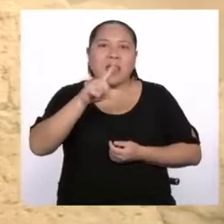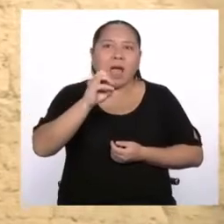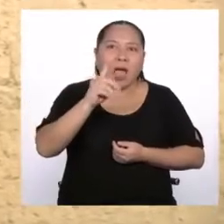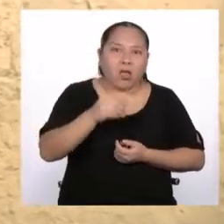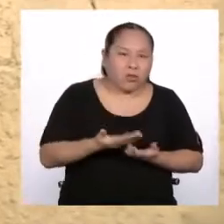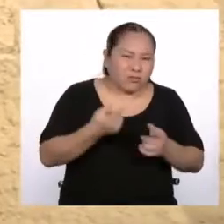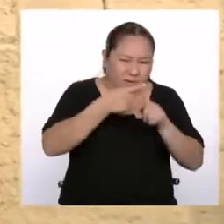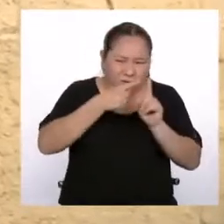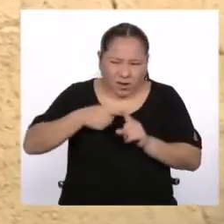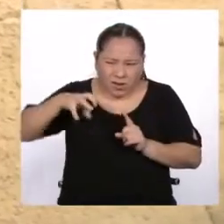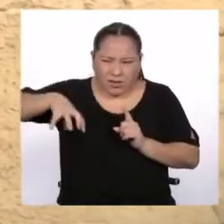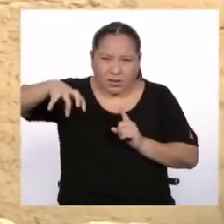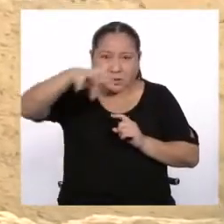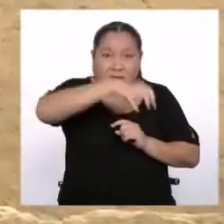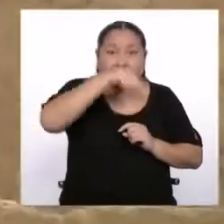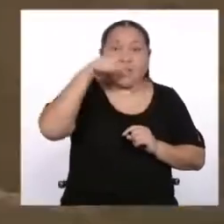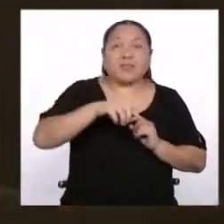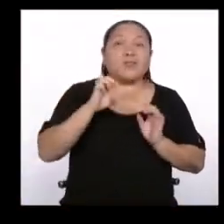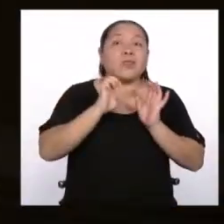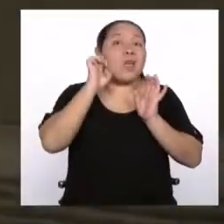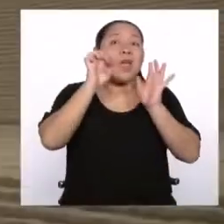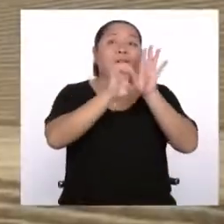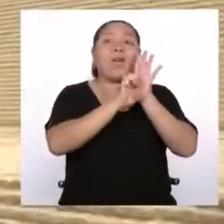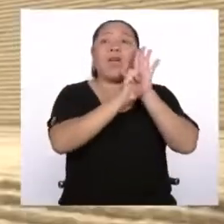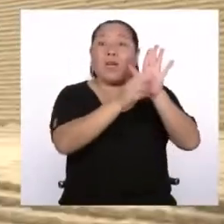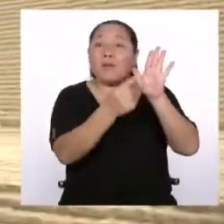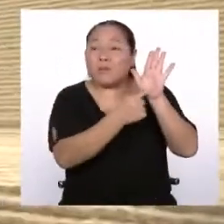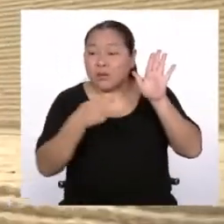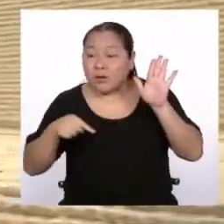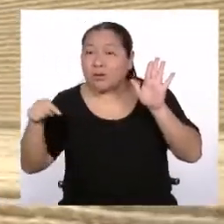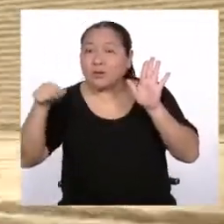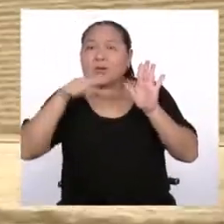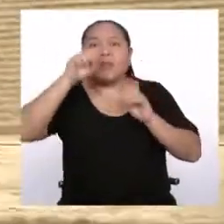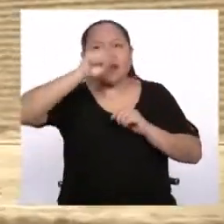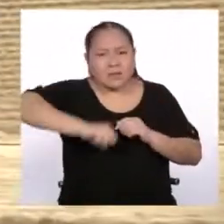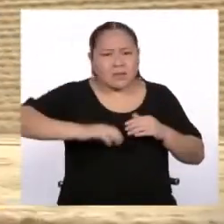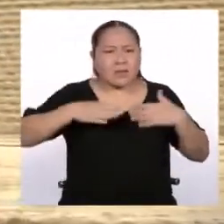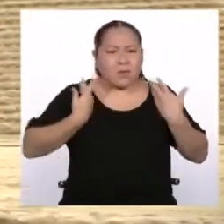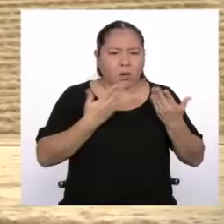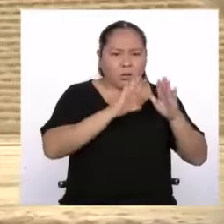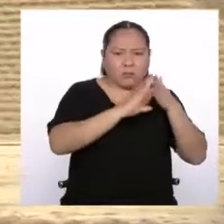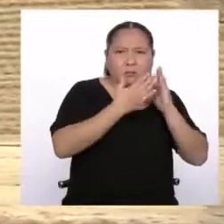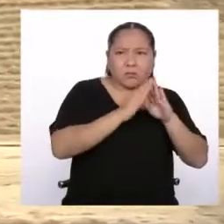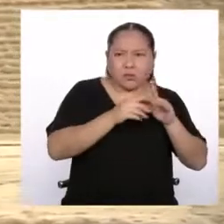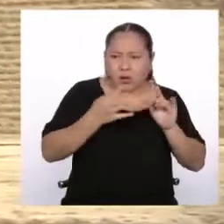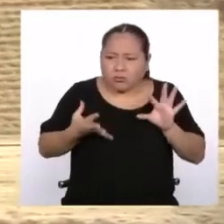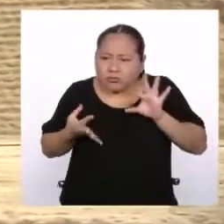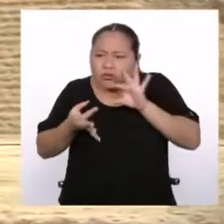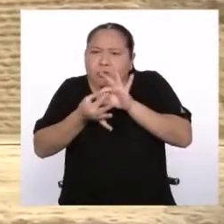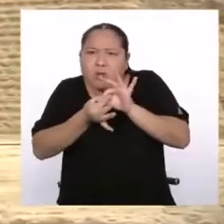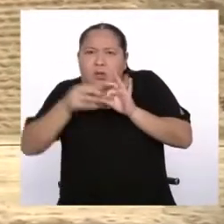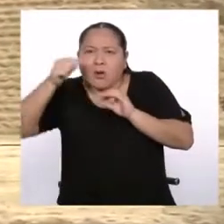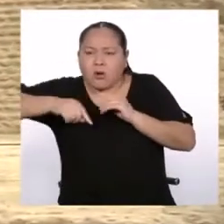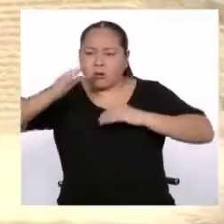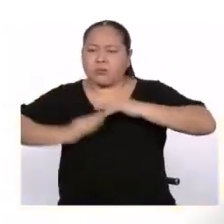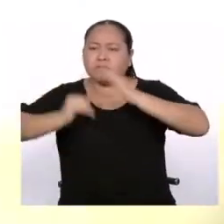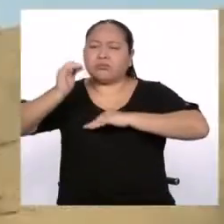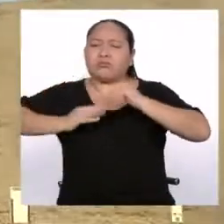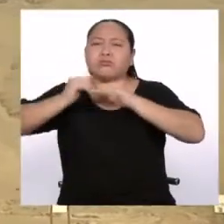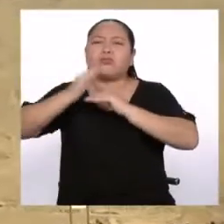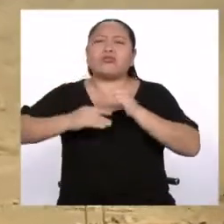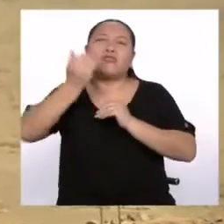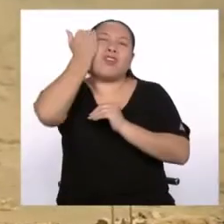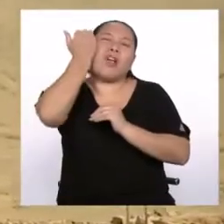XXI, ejemplos de convivencia feliz y armónica de la ciudad con su patrimonio monumental precolombino.